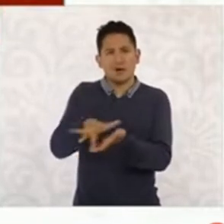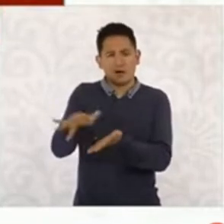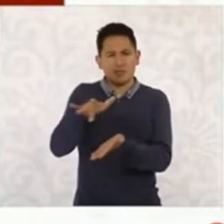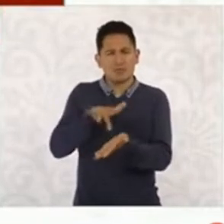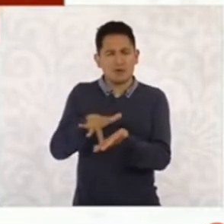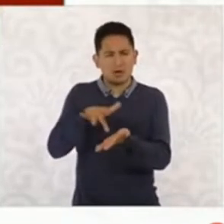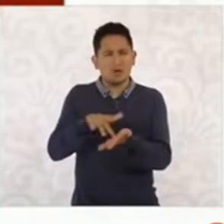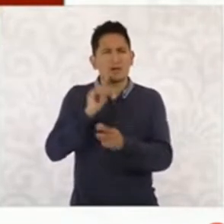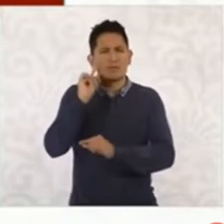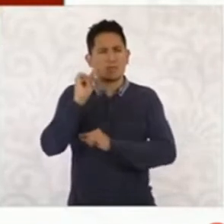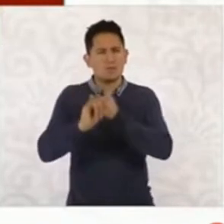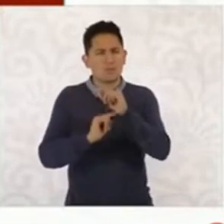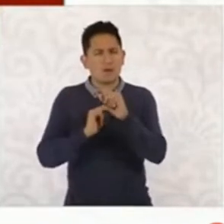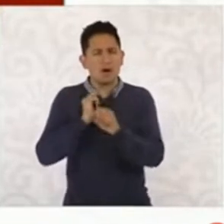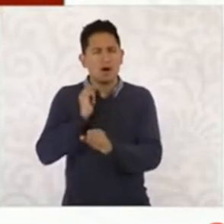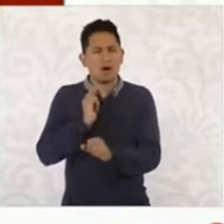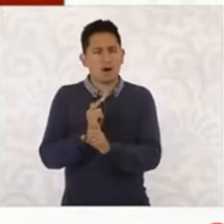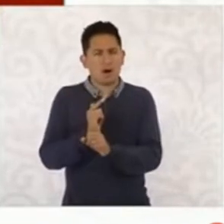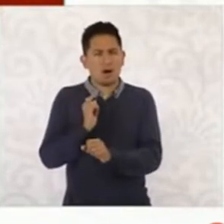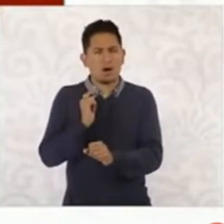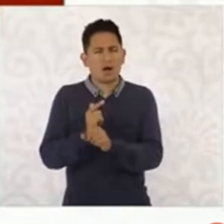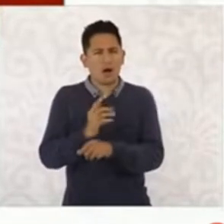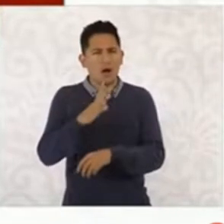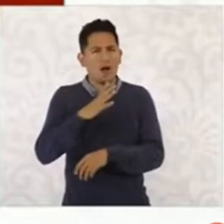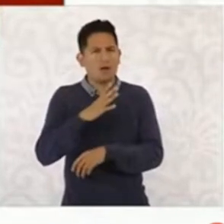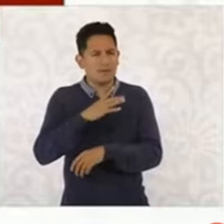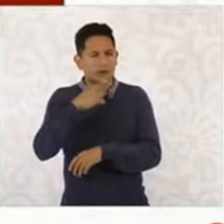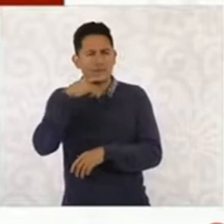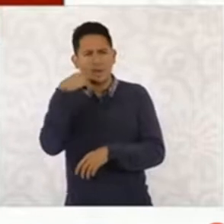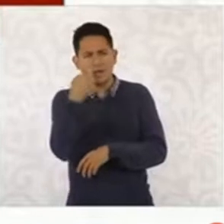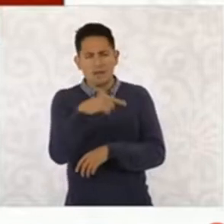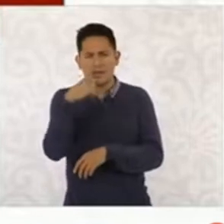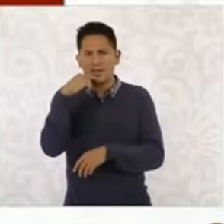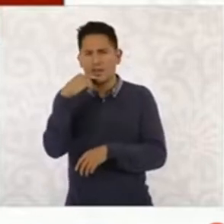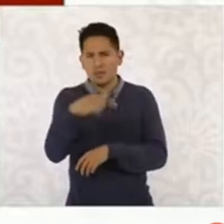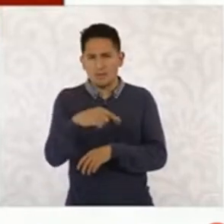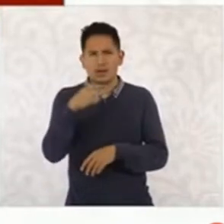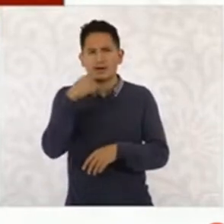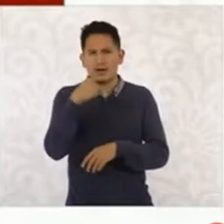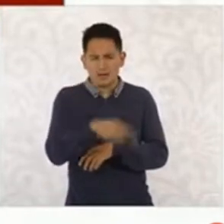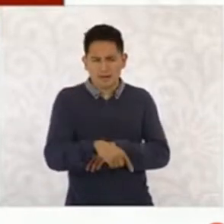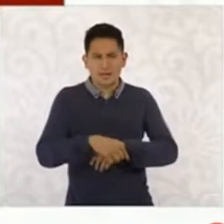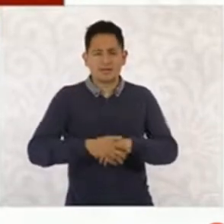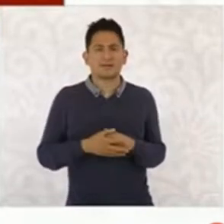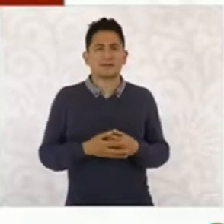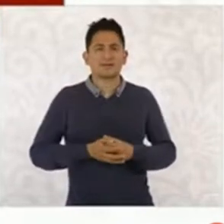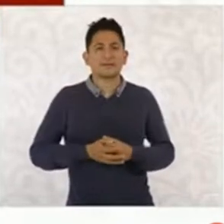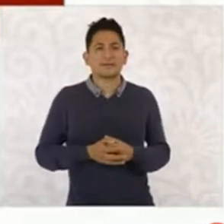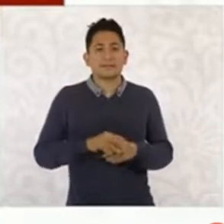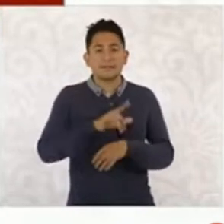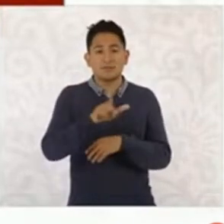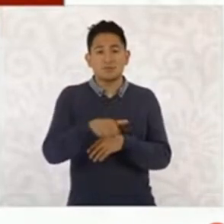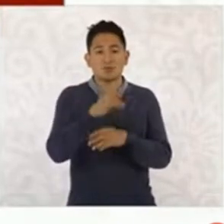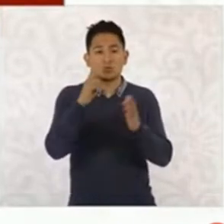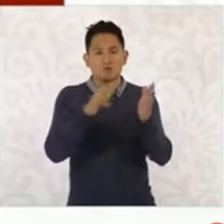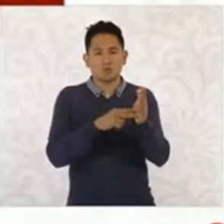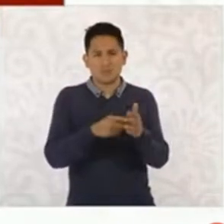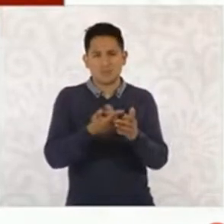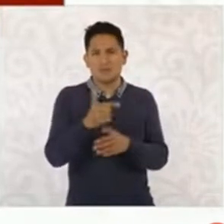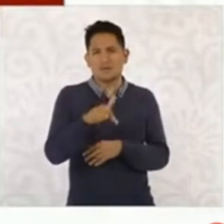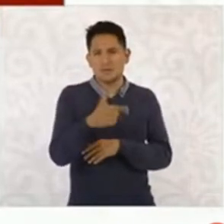críticas porque ya se estaba cayendo en un excesivo diferimiento. Y en 2012 y